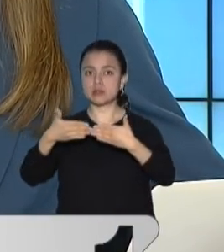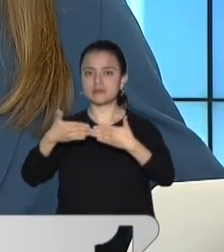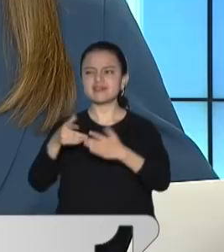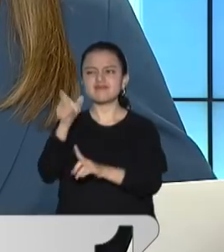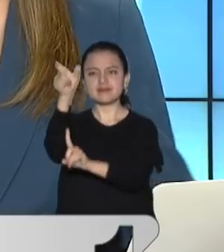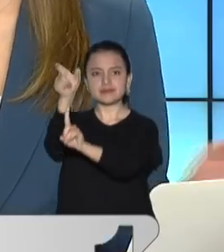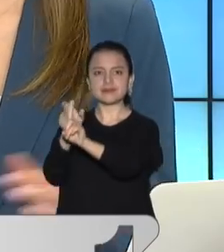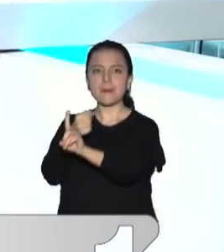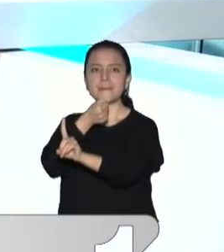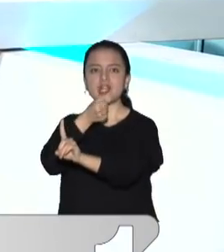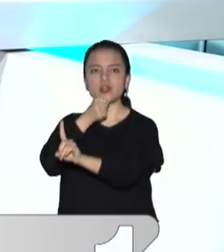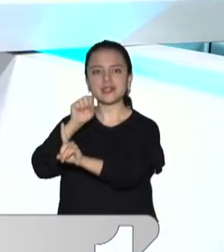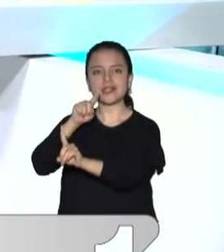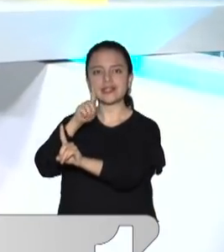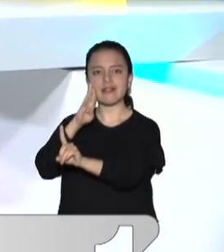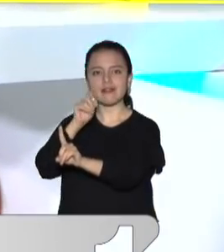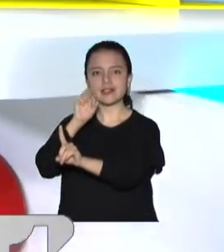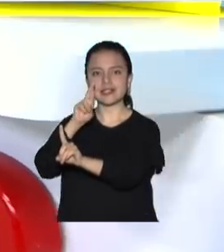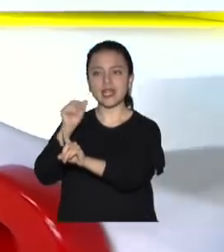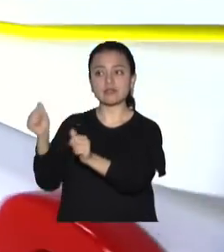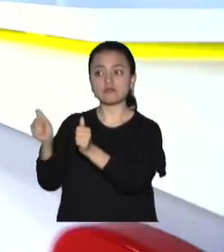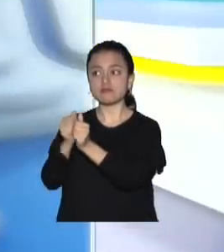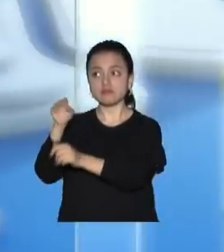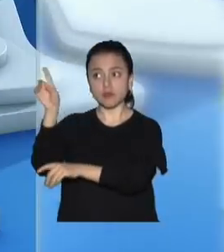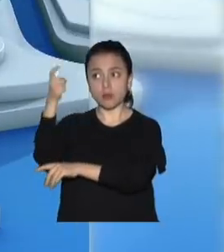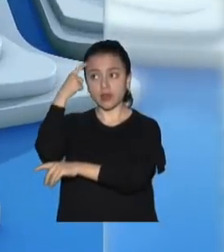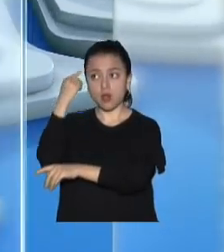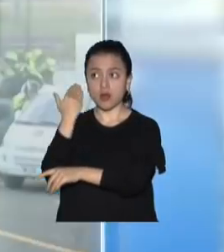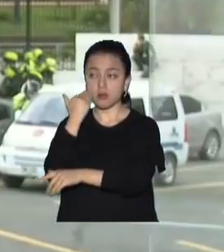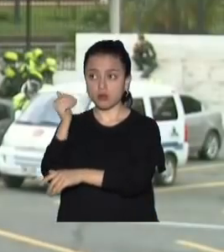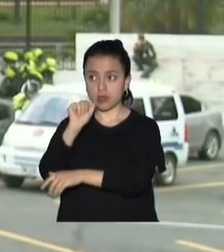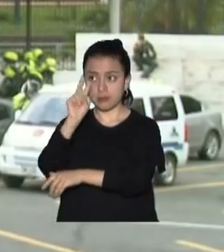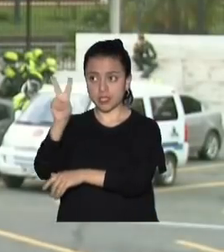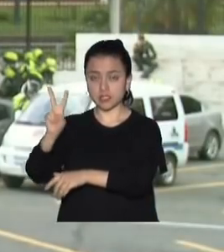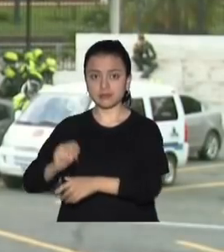con la gobernadora del Valle. Sebastián, adelante.